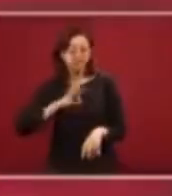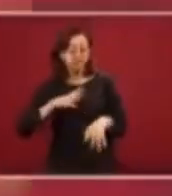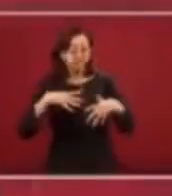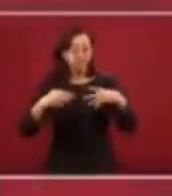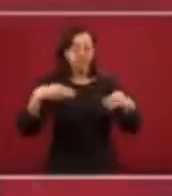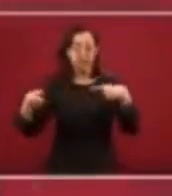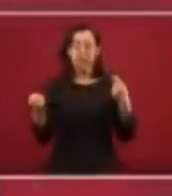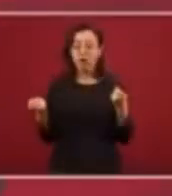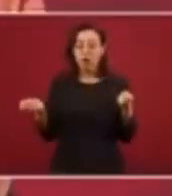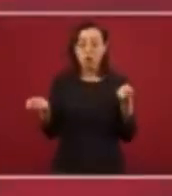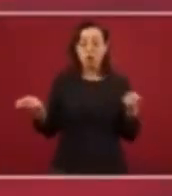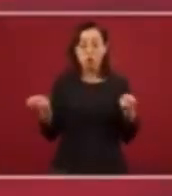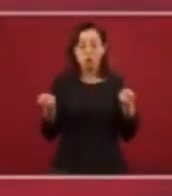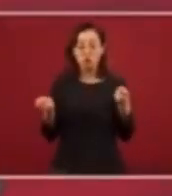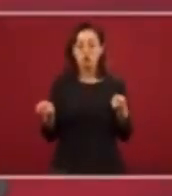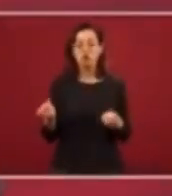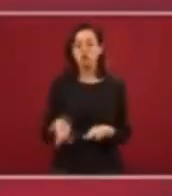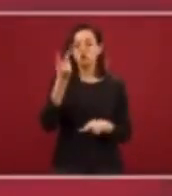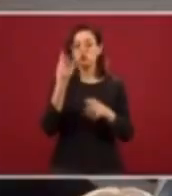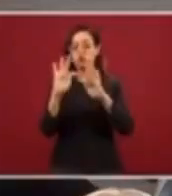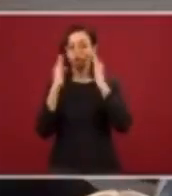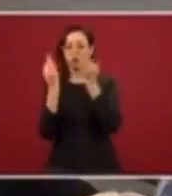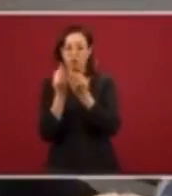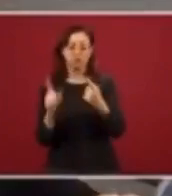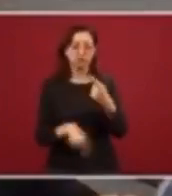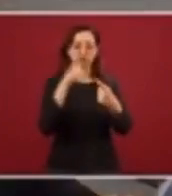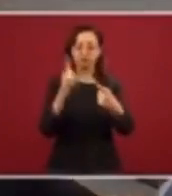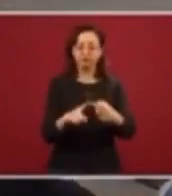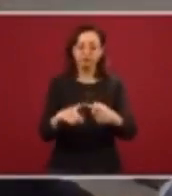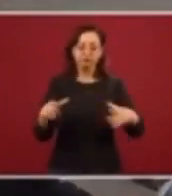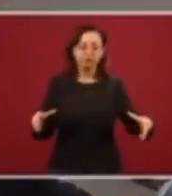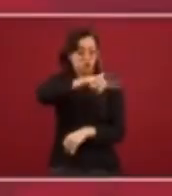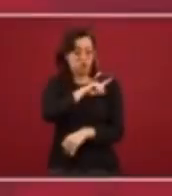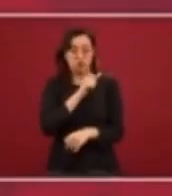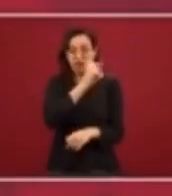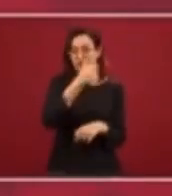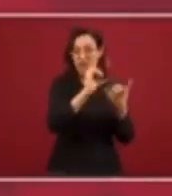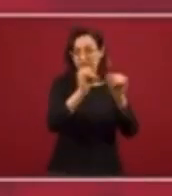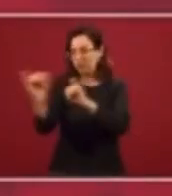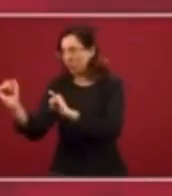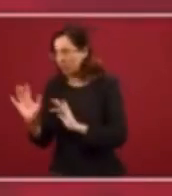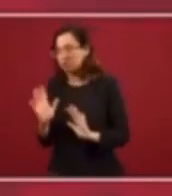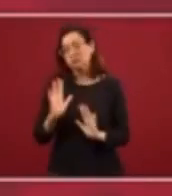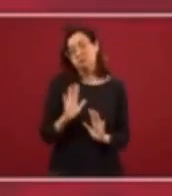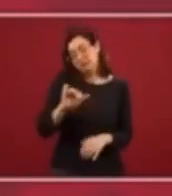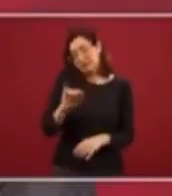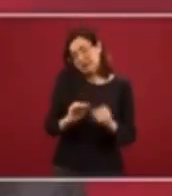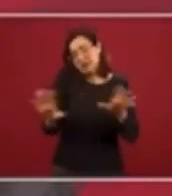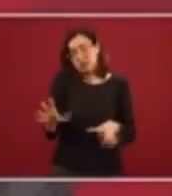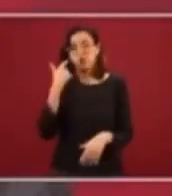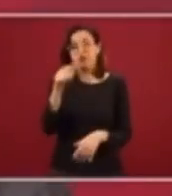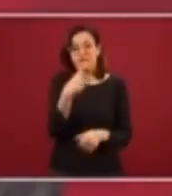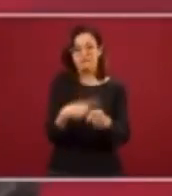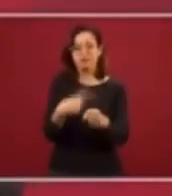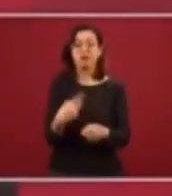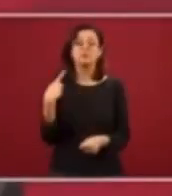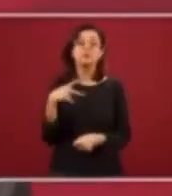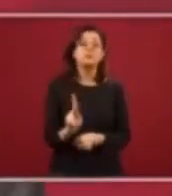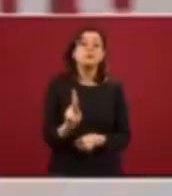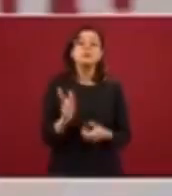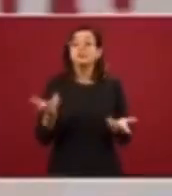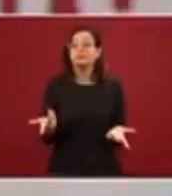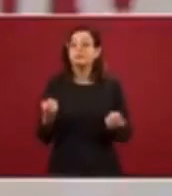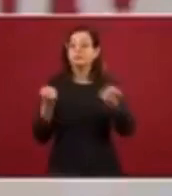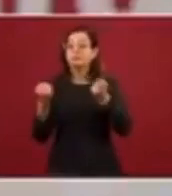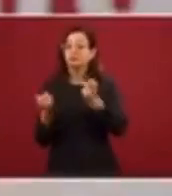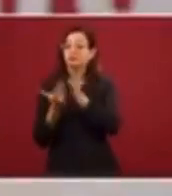tienen dos grandes tipos. Uno que se llama contención y otro que se llama mitigación. Pero las medidas de mitigación, su propósito fundamental es que no